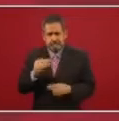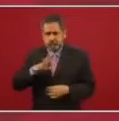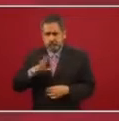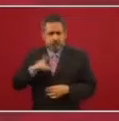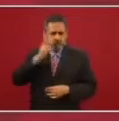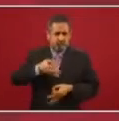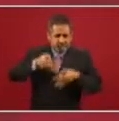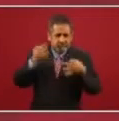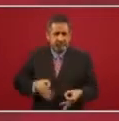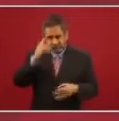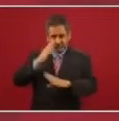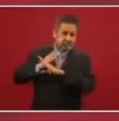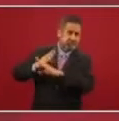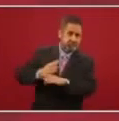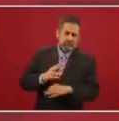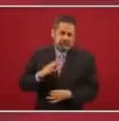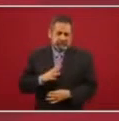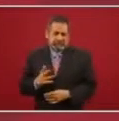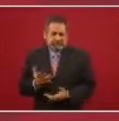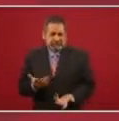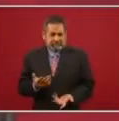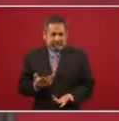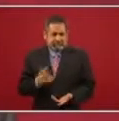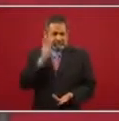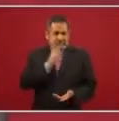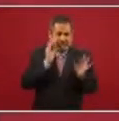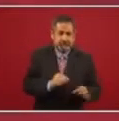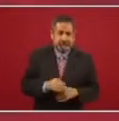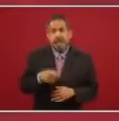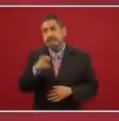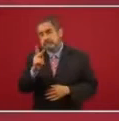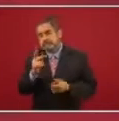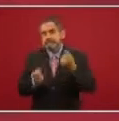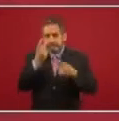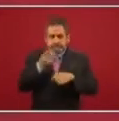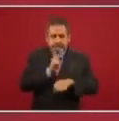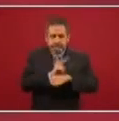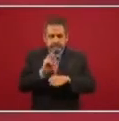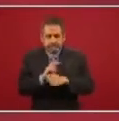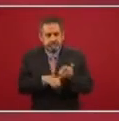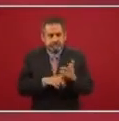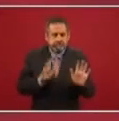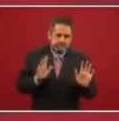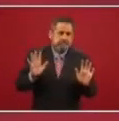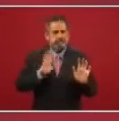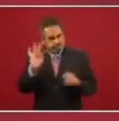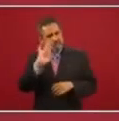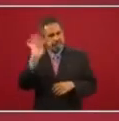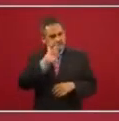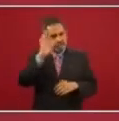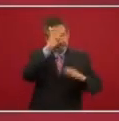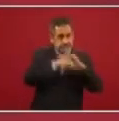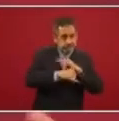para la protección en salud pública pero en cambio hay alguna evidencia científica razonablemente sólida que